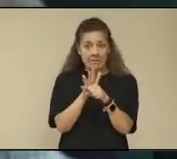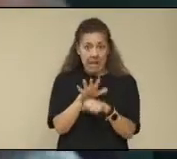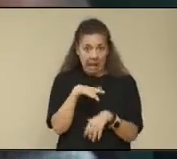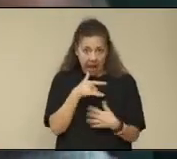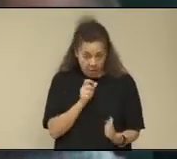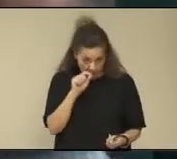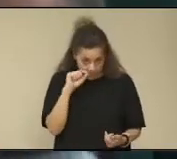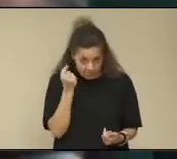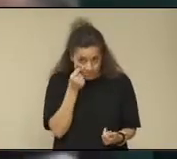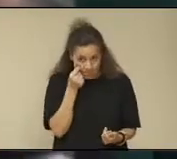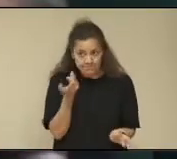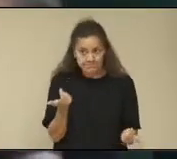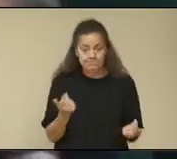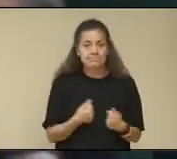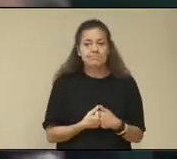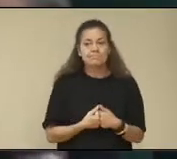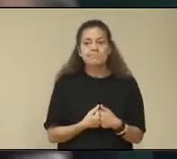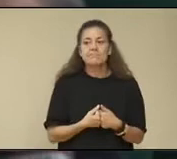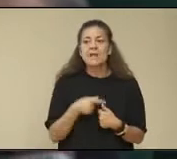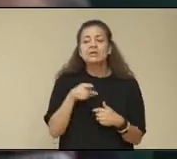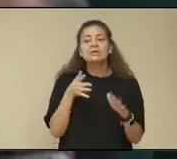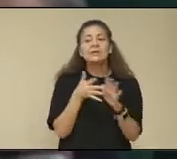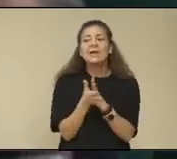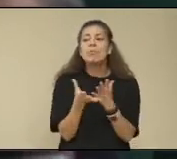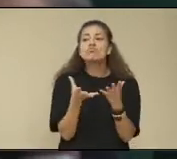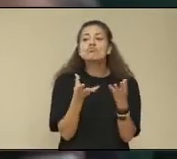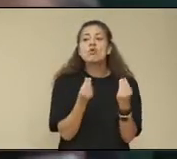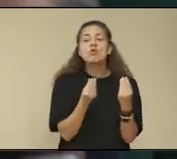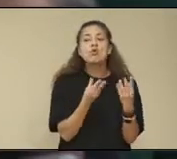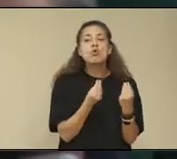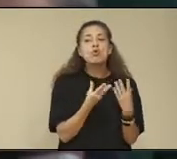¿no? Hemos puesto muchísimo,